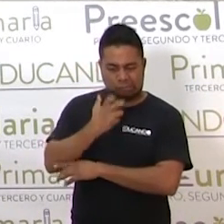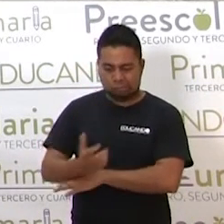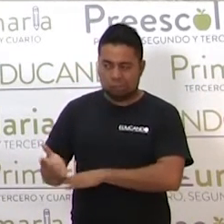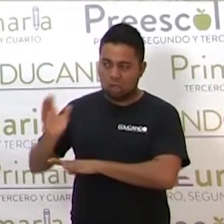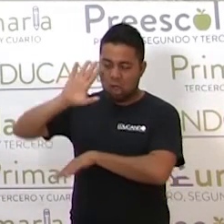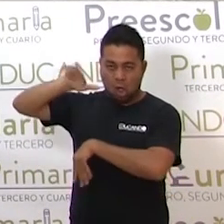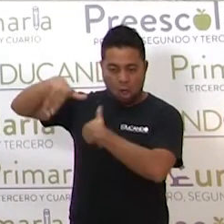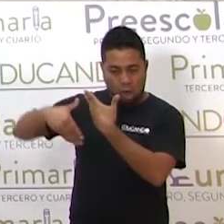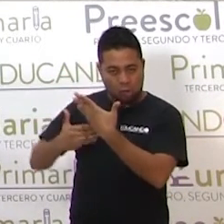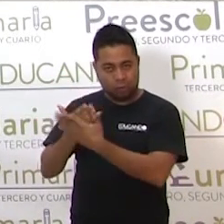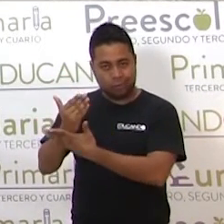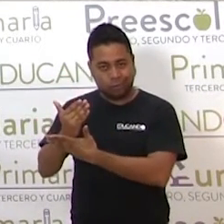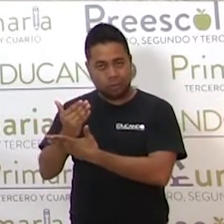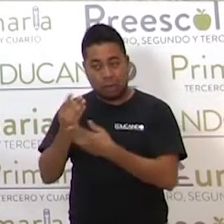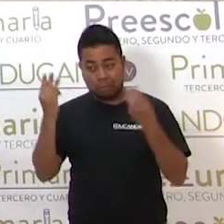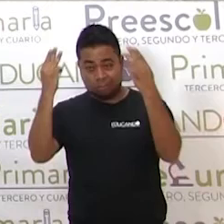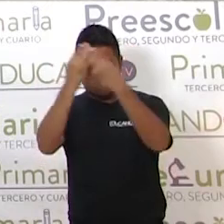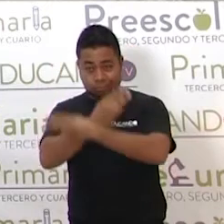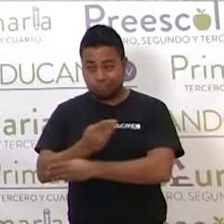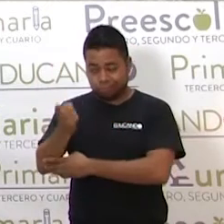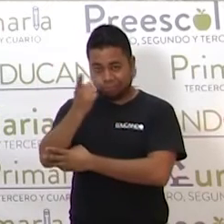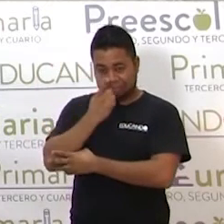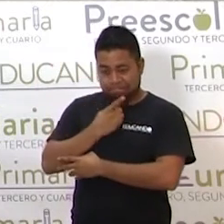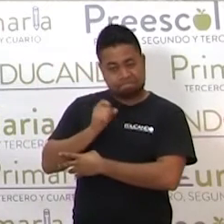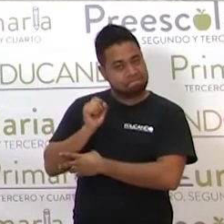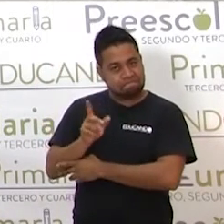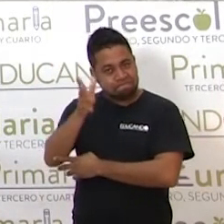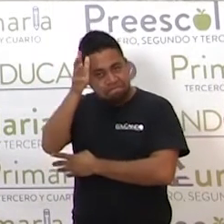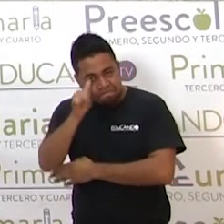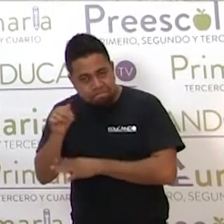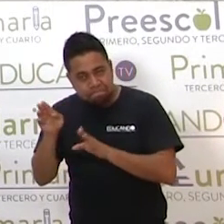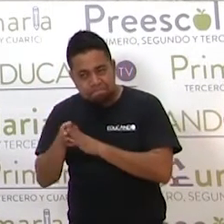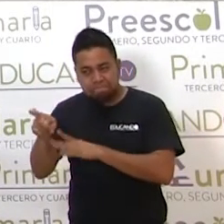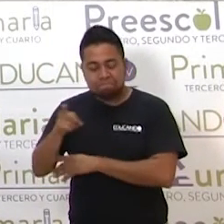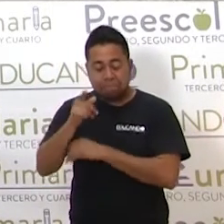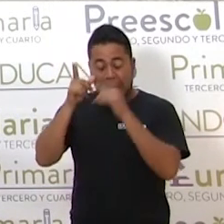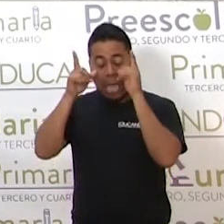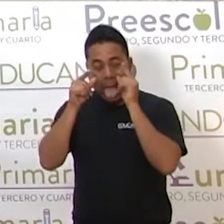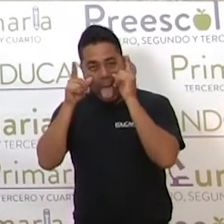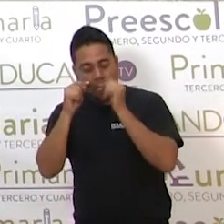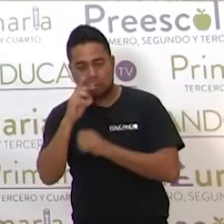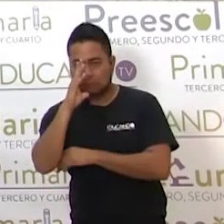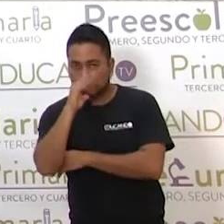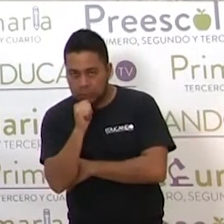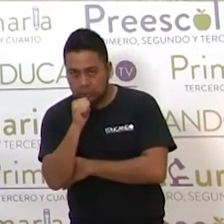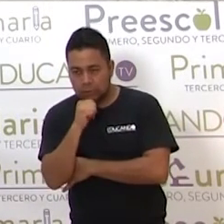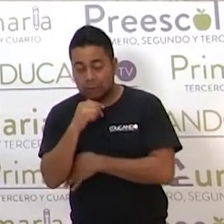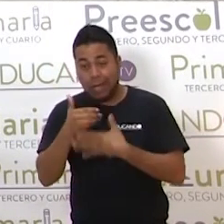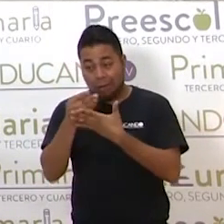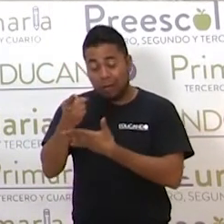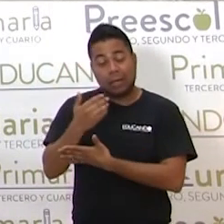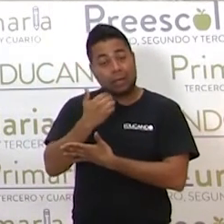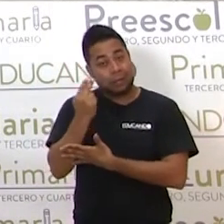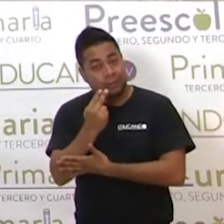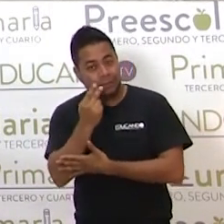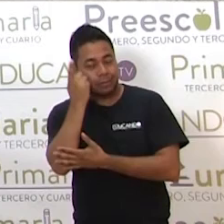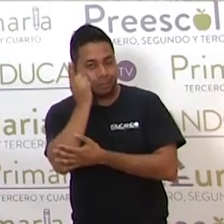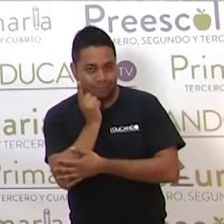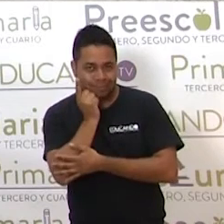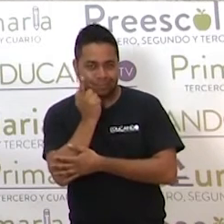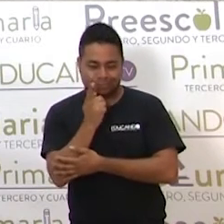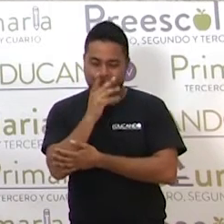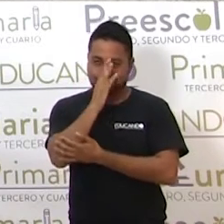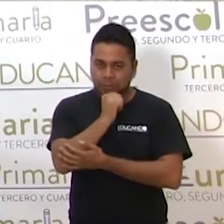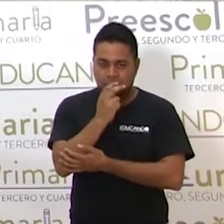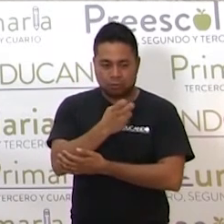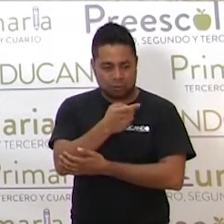madrina también dice eso, que la gritería de la rana le espantó el sueño. Y ahora ella bien quisiera dormir. Por eso